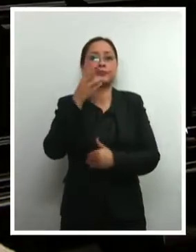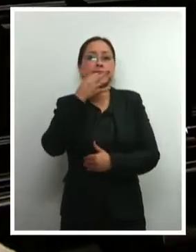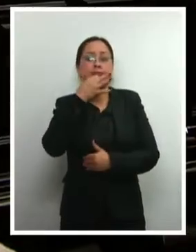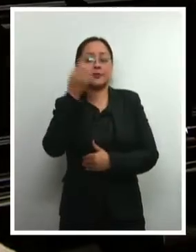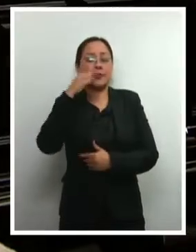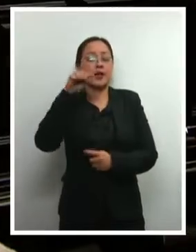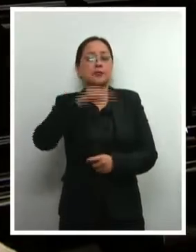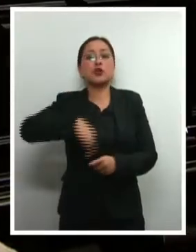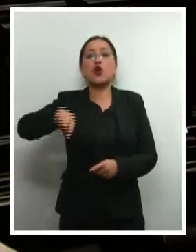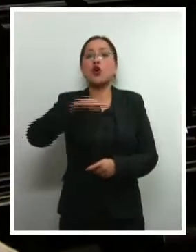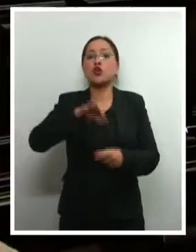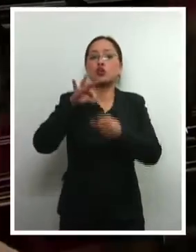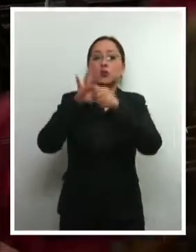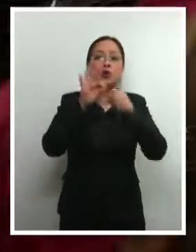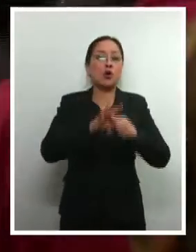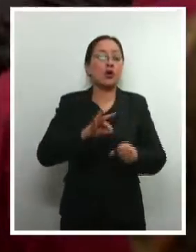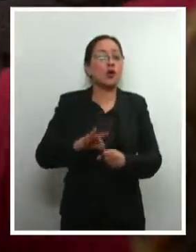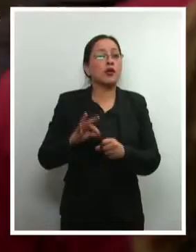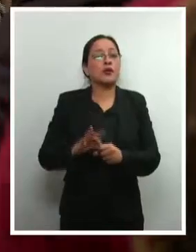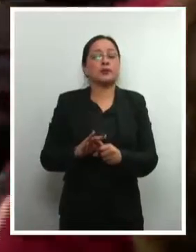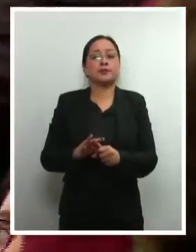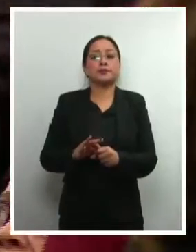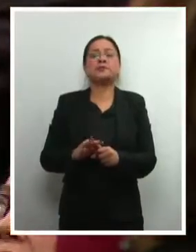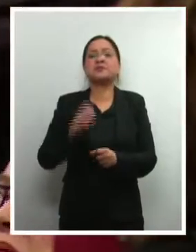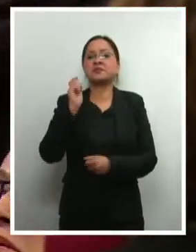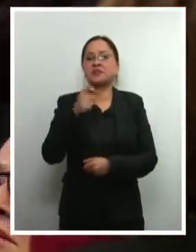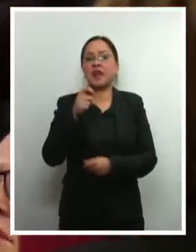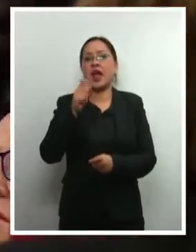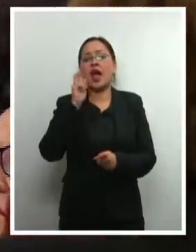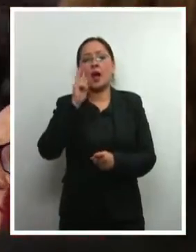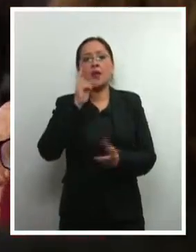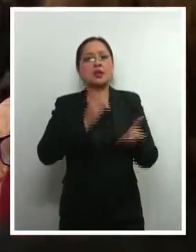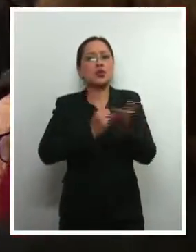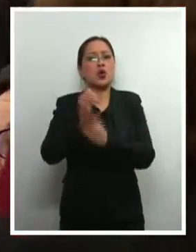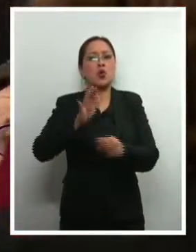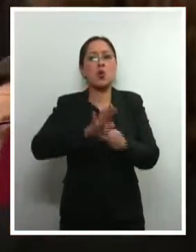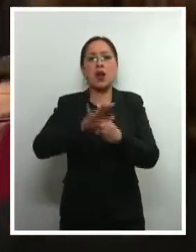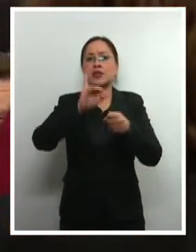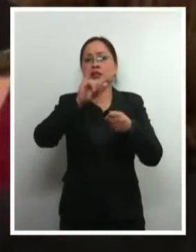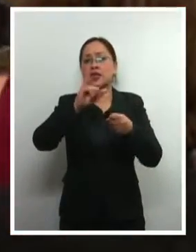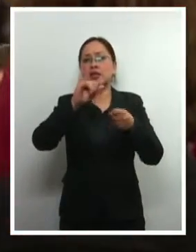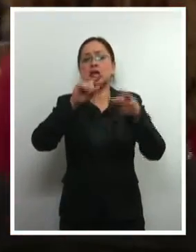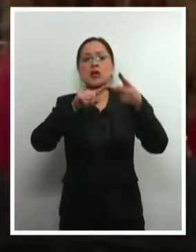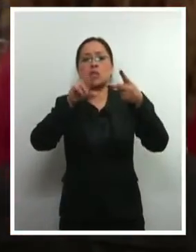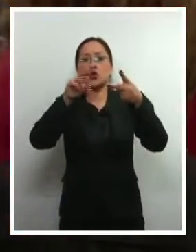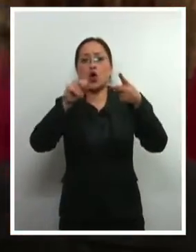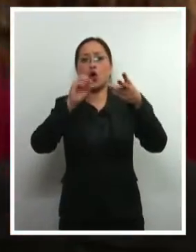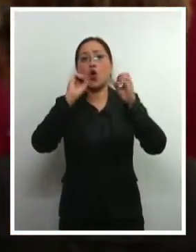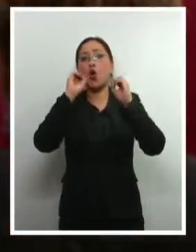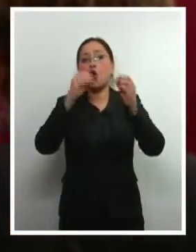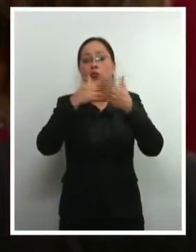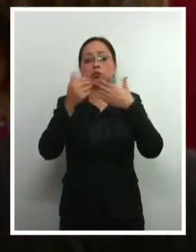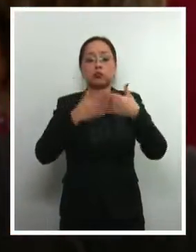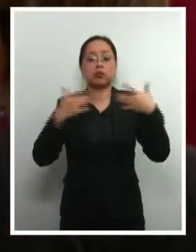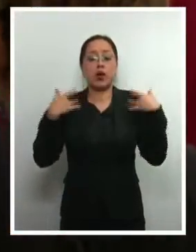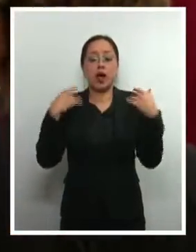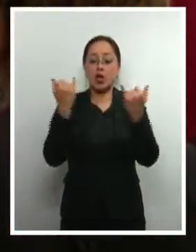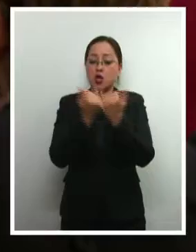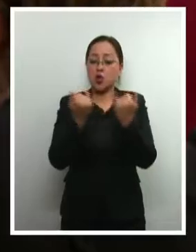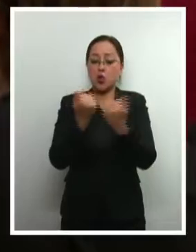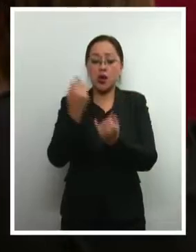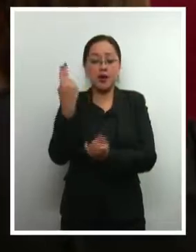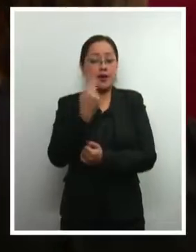que emitan el voto correspondiente, es decir, a favor, en contra o en abstención, recordando que también se necesita